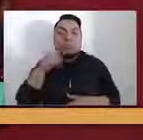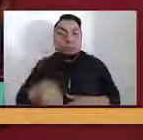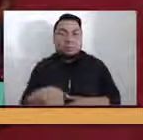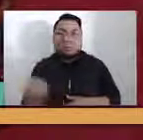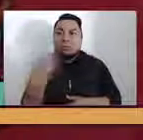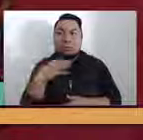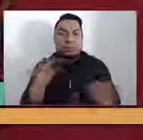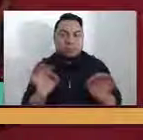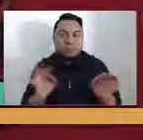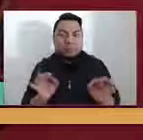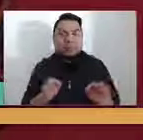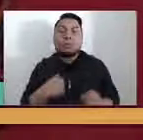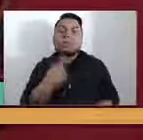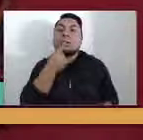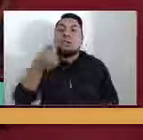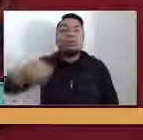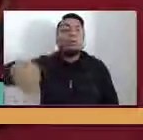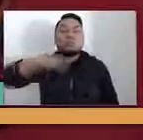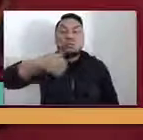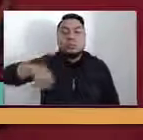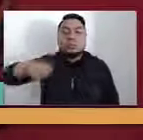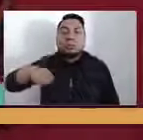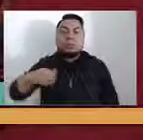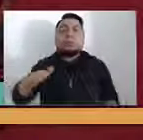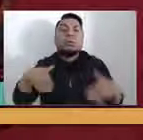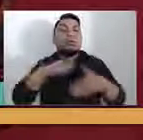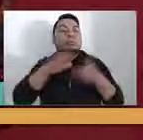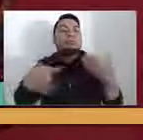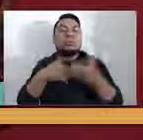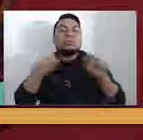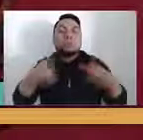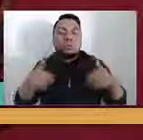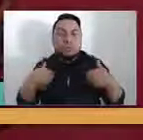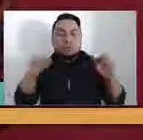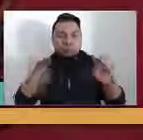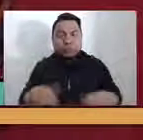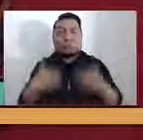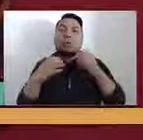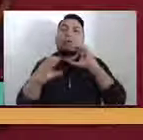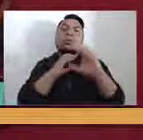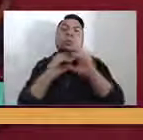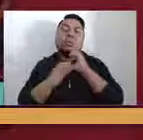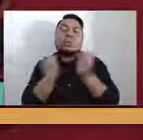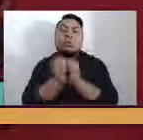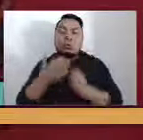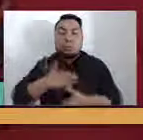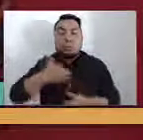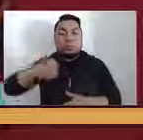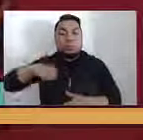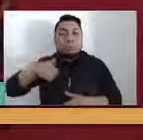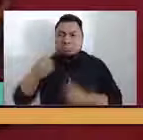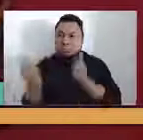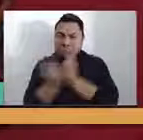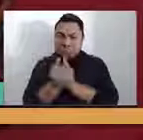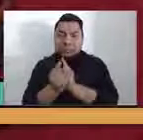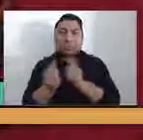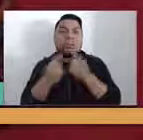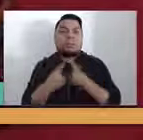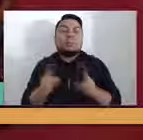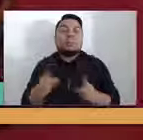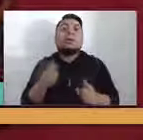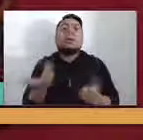además que los alcaldes todos tienen la posibilidad de tener diálogo con el alcalde metropolitano, pero en los